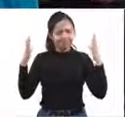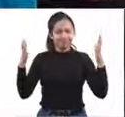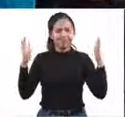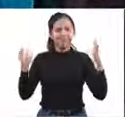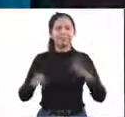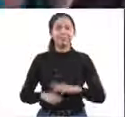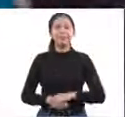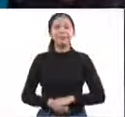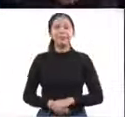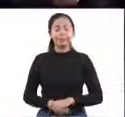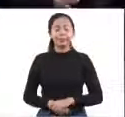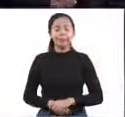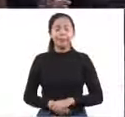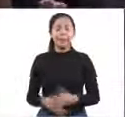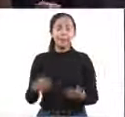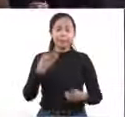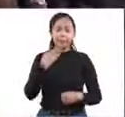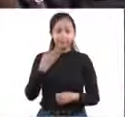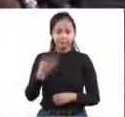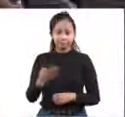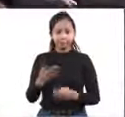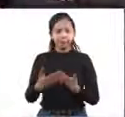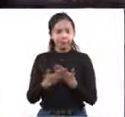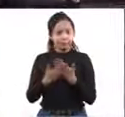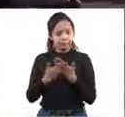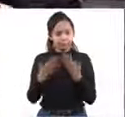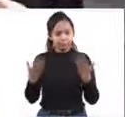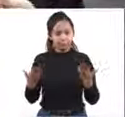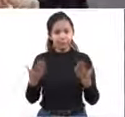Bueno, con esto quiero pedirle